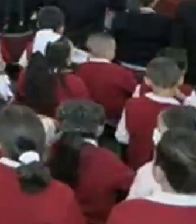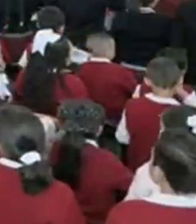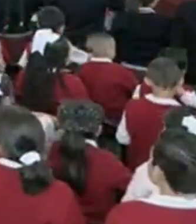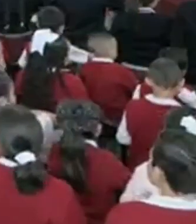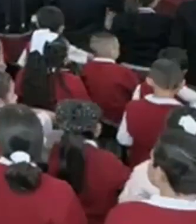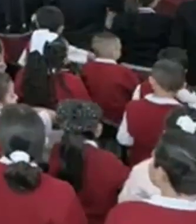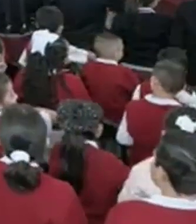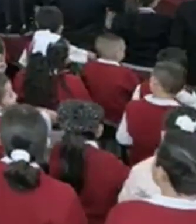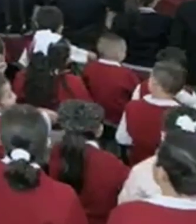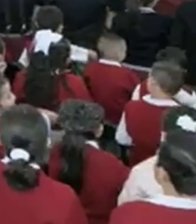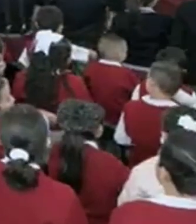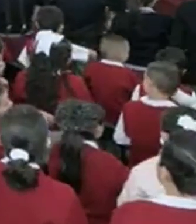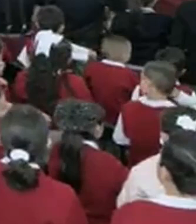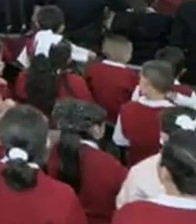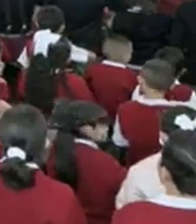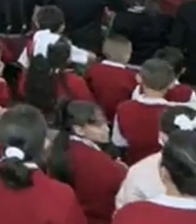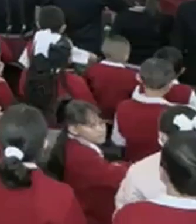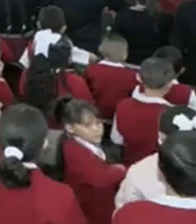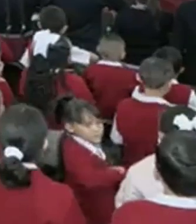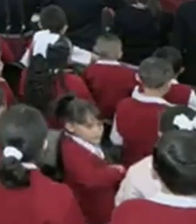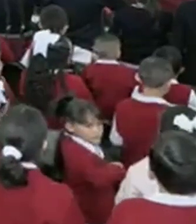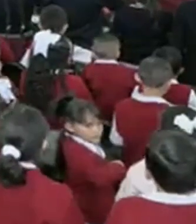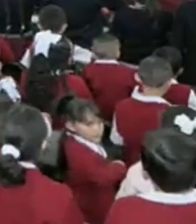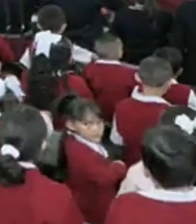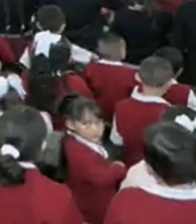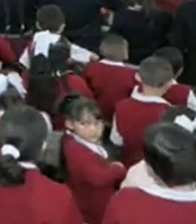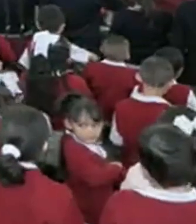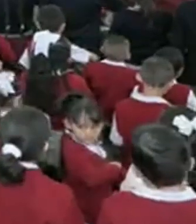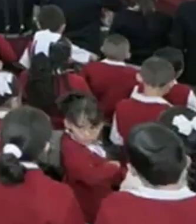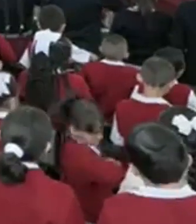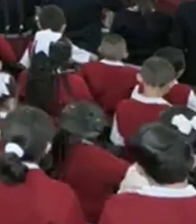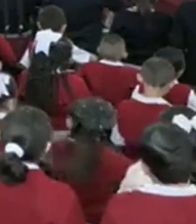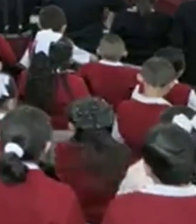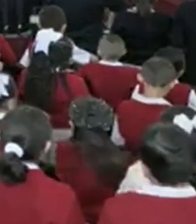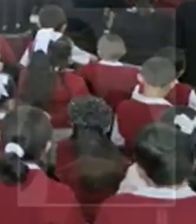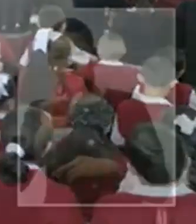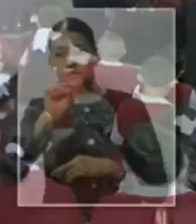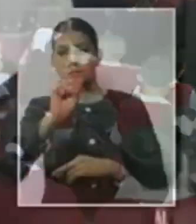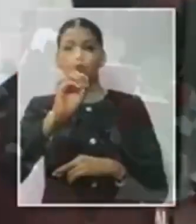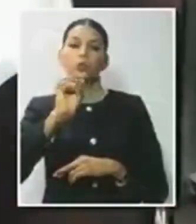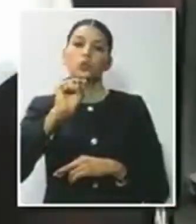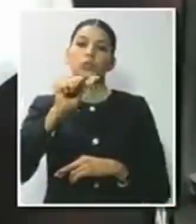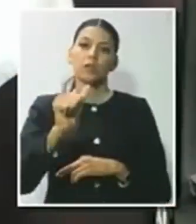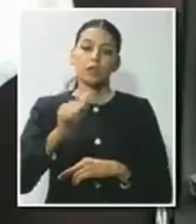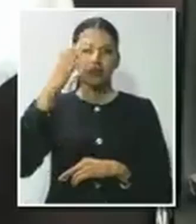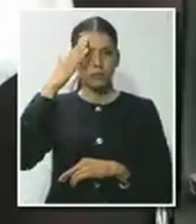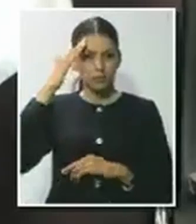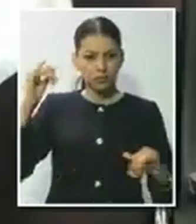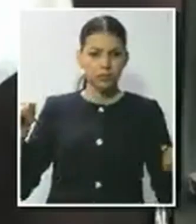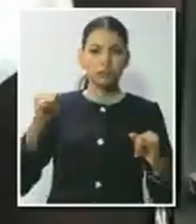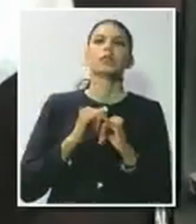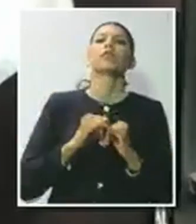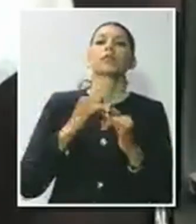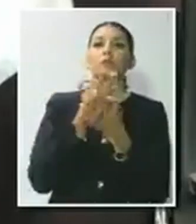controversias constitucionales presentadas por los gobiernos de Chihuahua y Coahuila. En el caso de Michoacán, la autoridad educativa